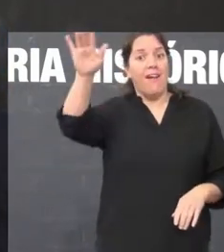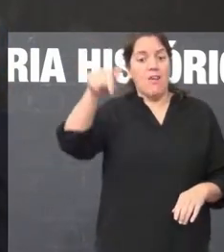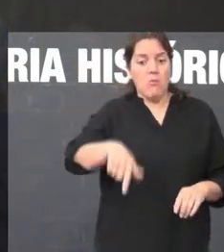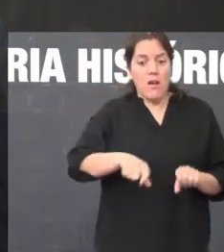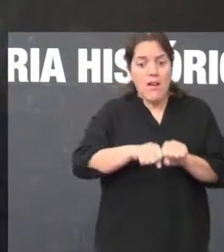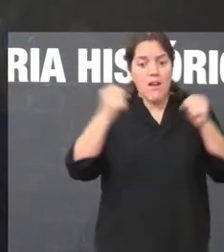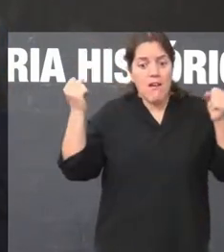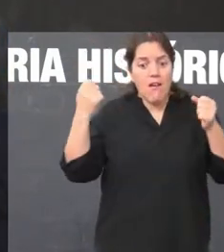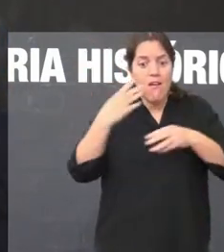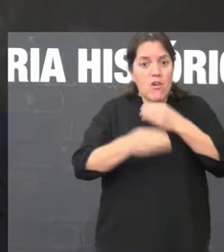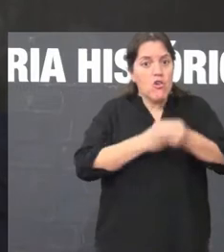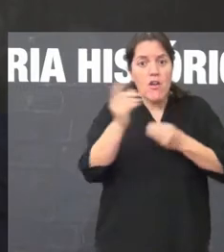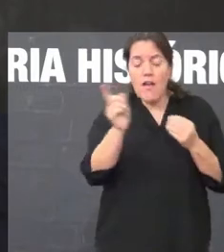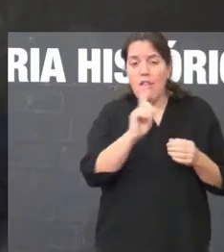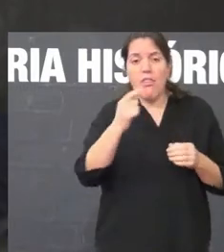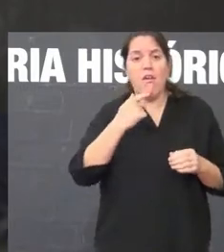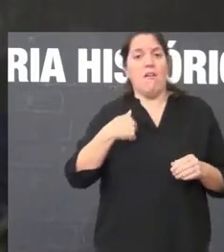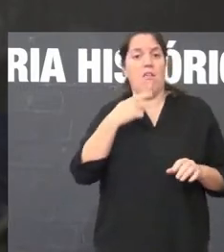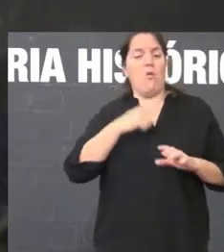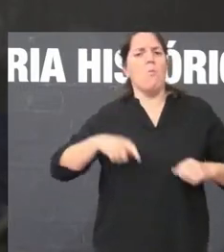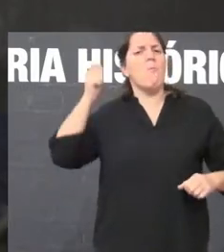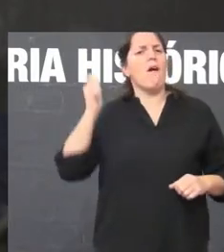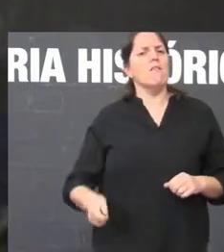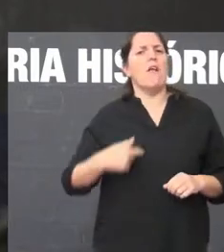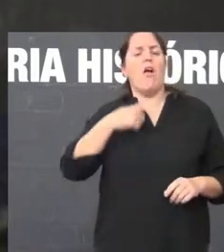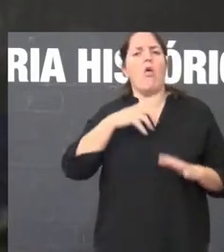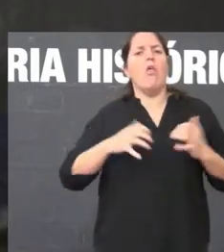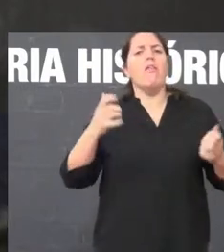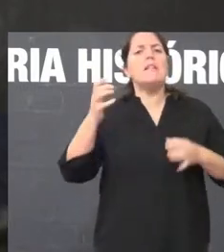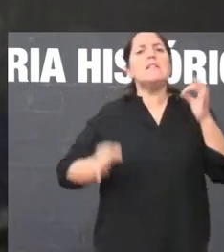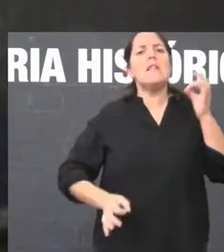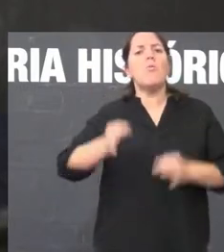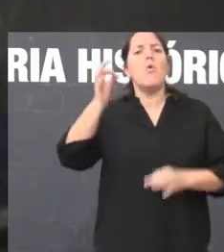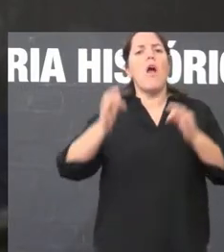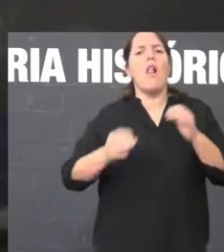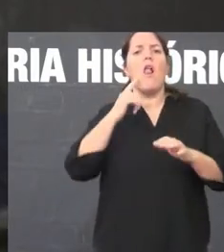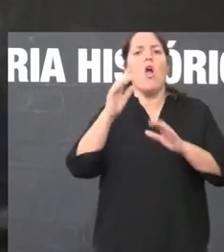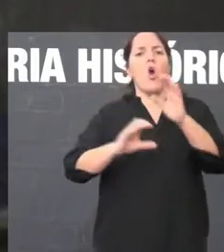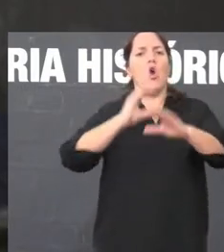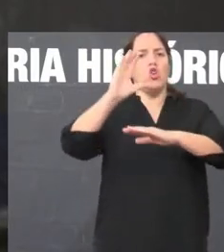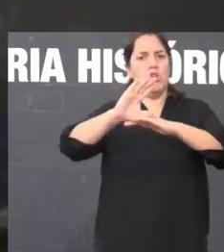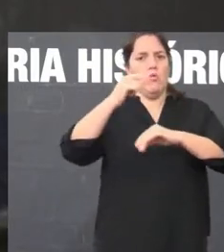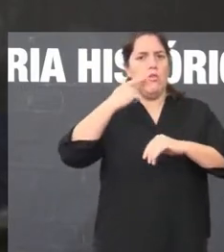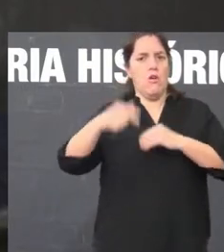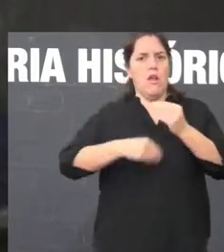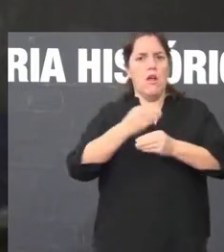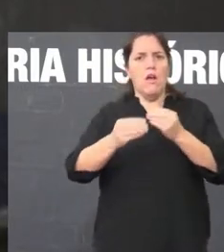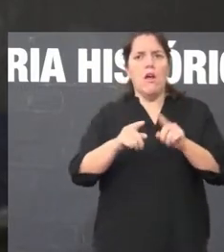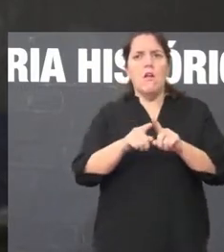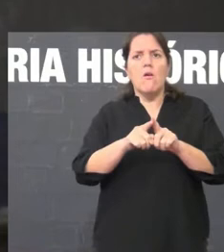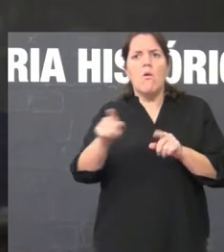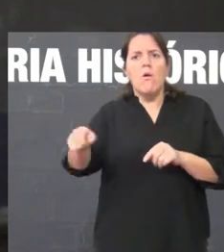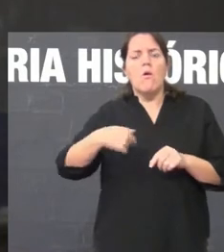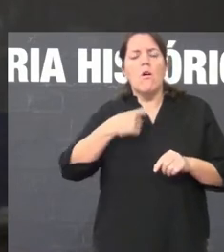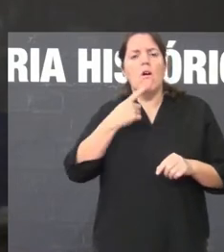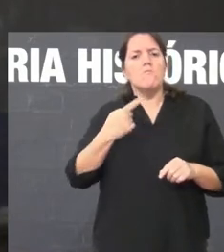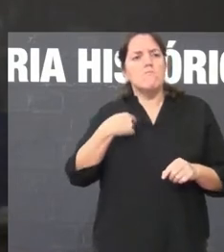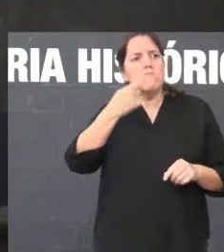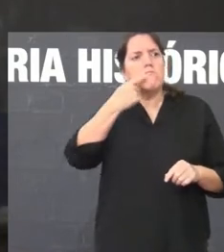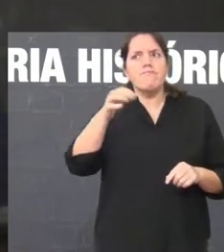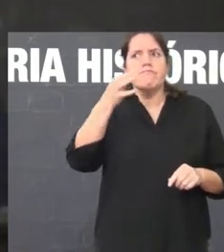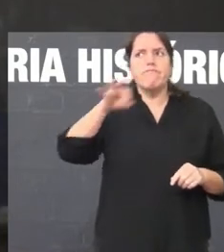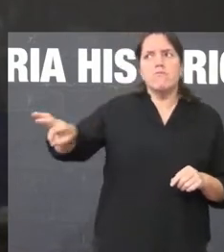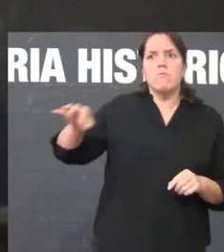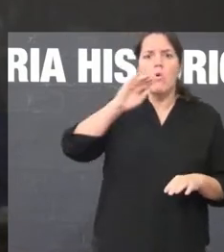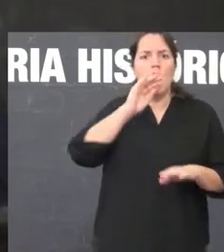ningún magistrado del Tribunal Constitucional se hubiera atrevido a vulnerar la propia Constitución Española,